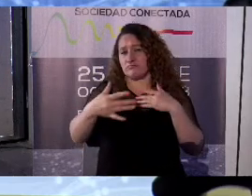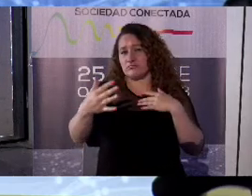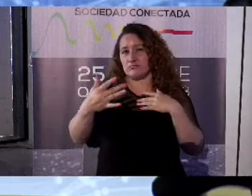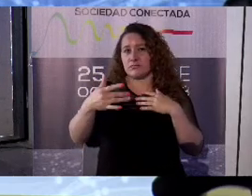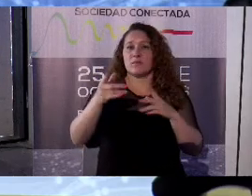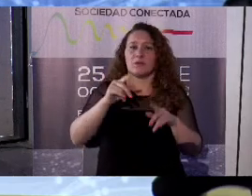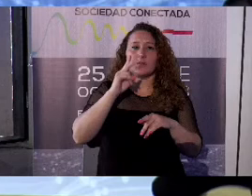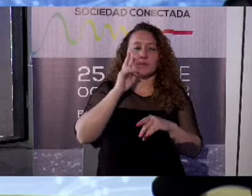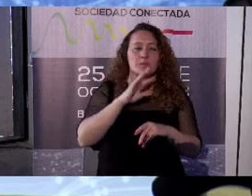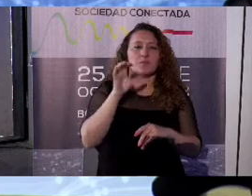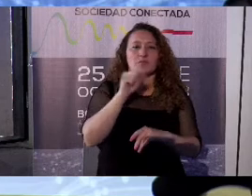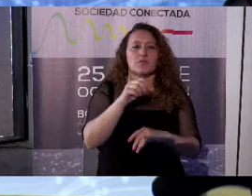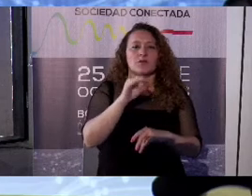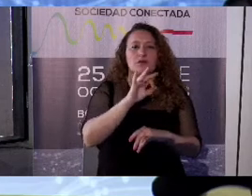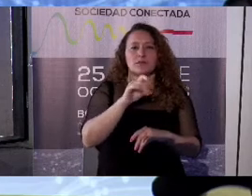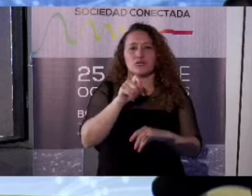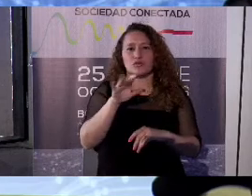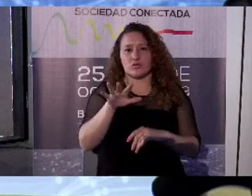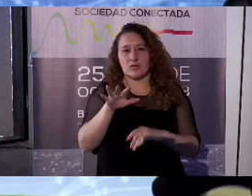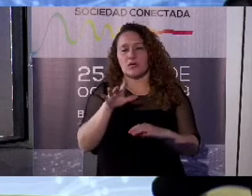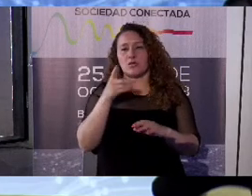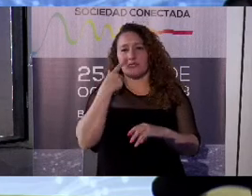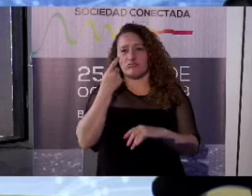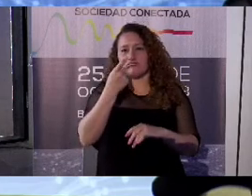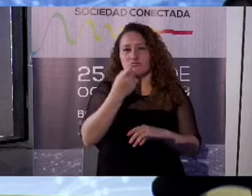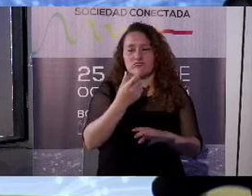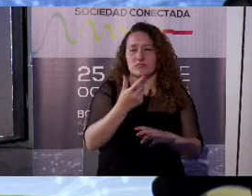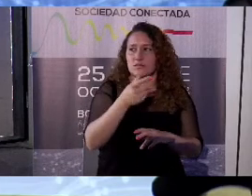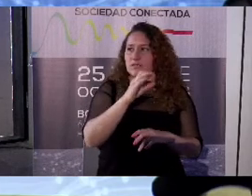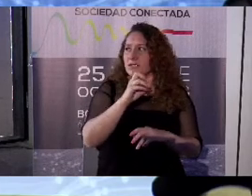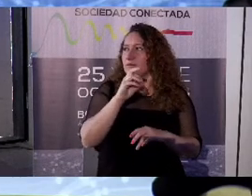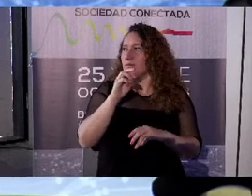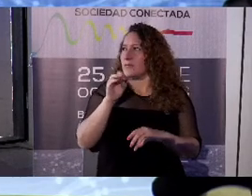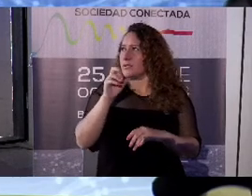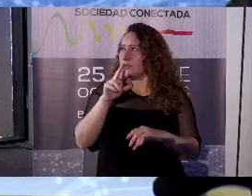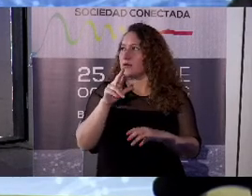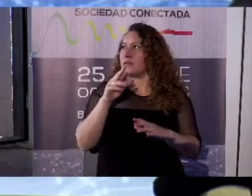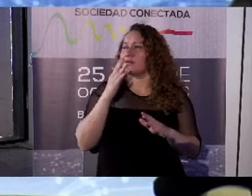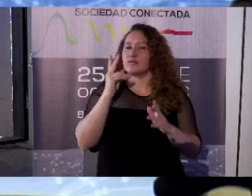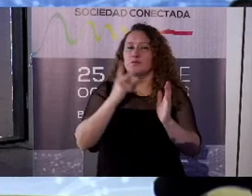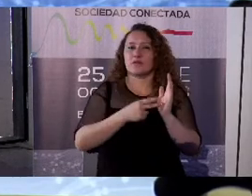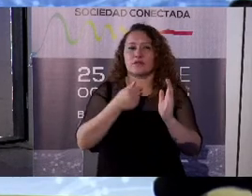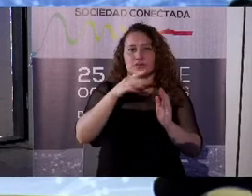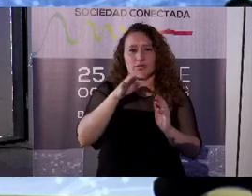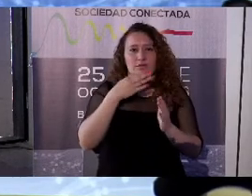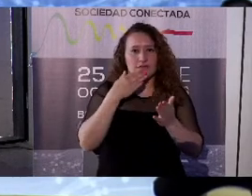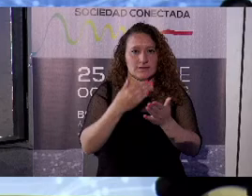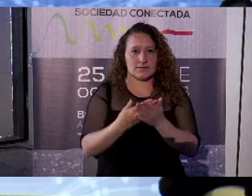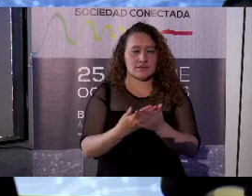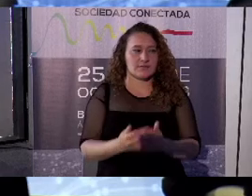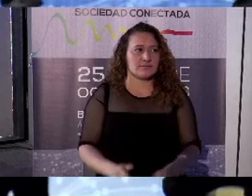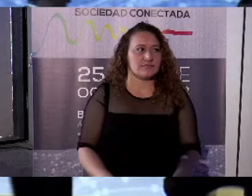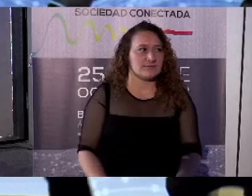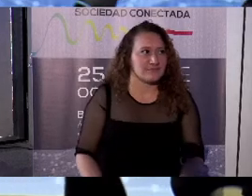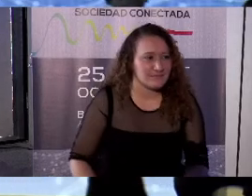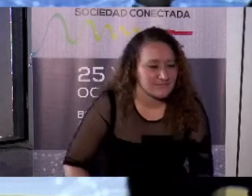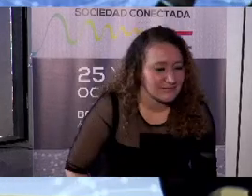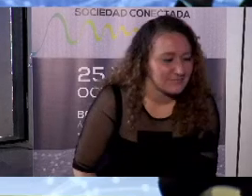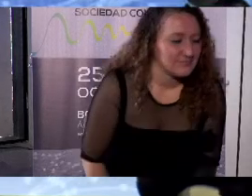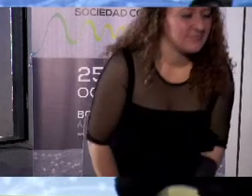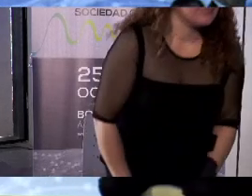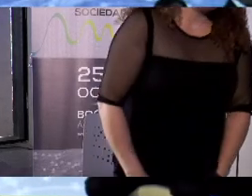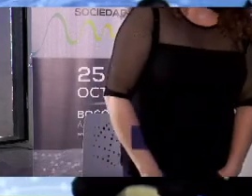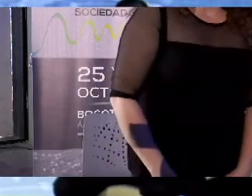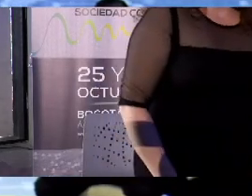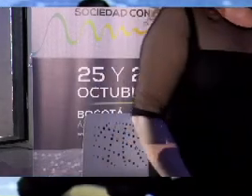3.5 identificar nuevas bandas a partir de la cmr 2019 Gracias Eso es todo muchas gracias Ramiro Gracias por tu